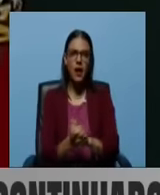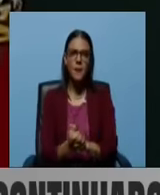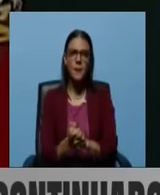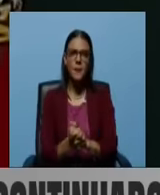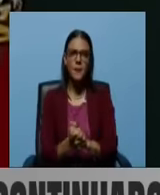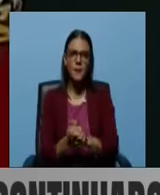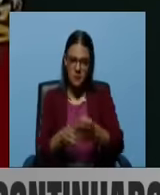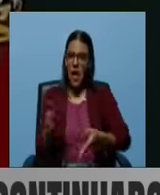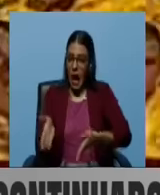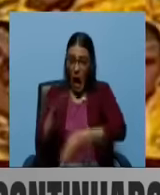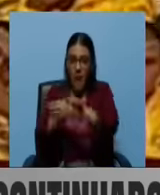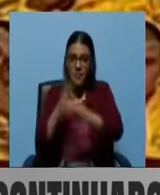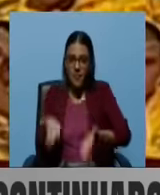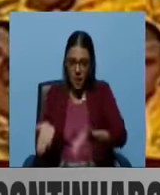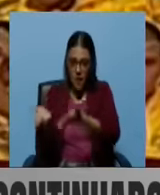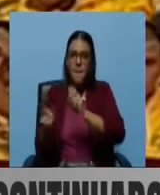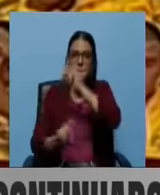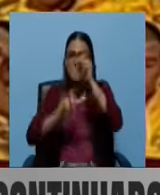pregúntenle